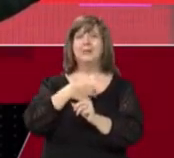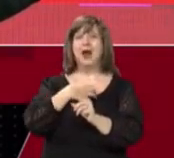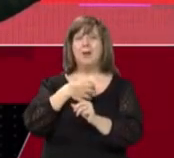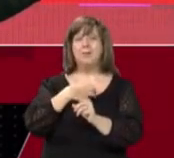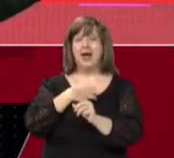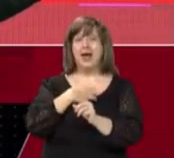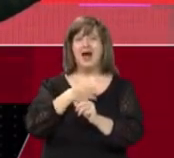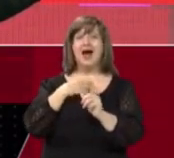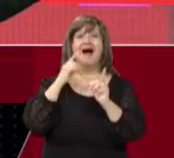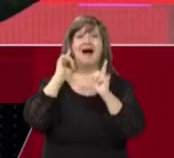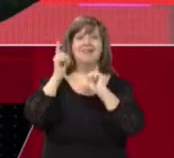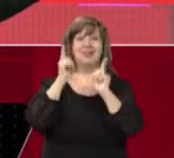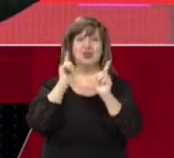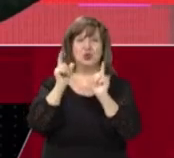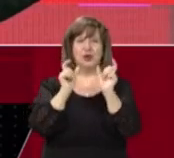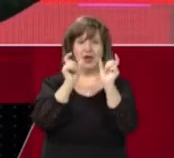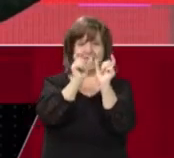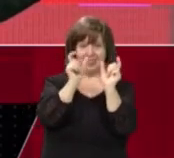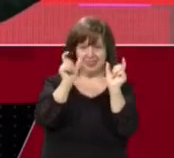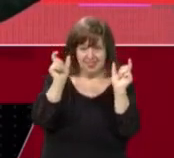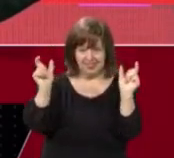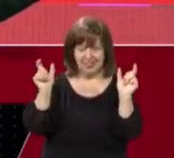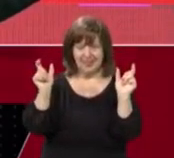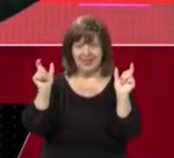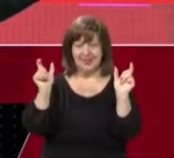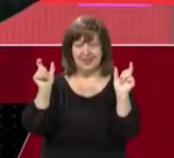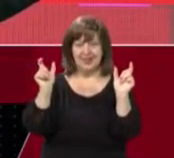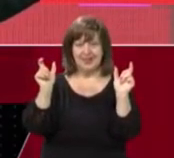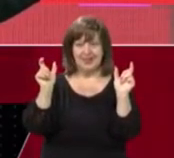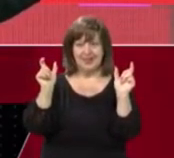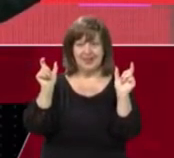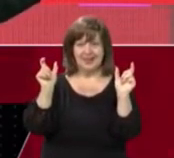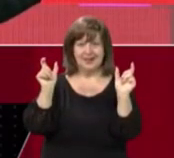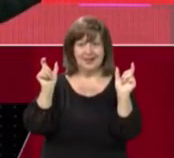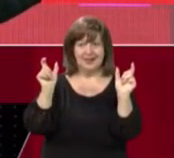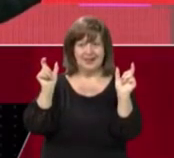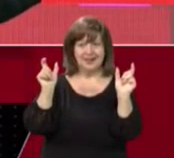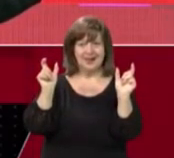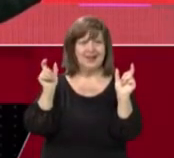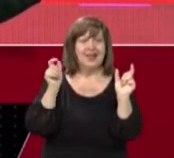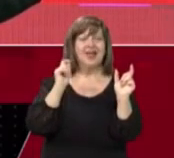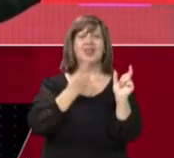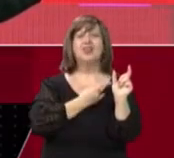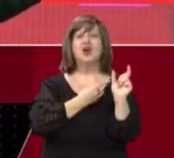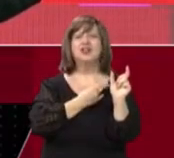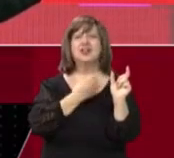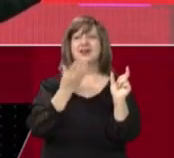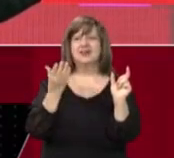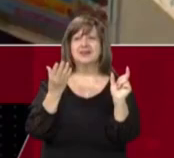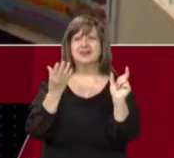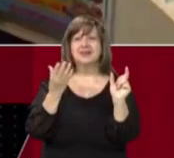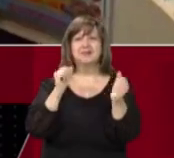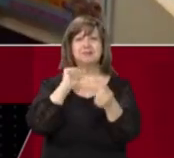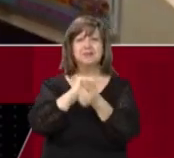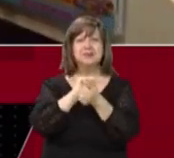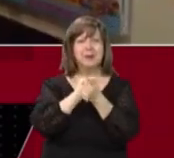primero. Tienen que andar por acá. Estamos buscando lo Elige mi propia aventura. ¿Quién sabe dónde están? ¿Dónde están Elige tu propia